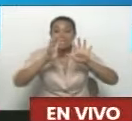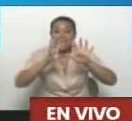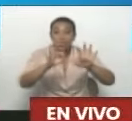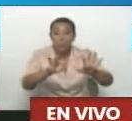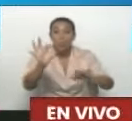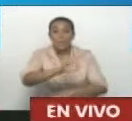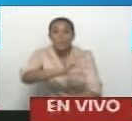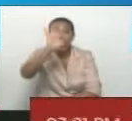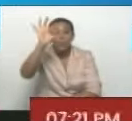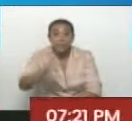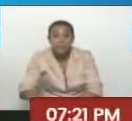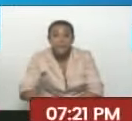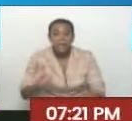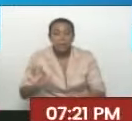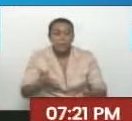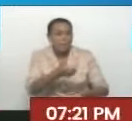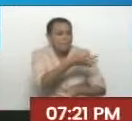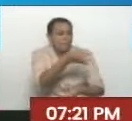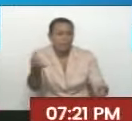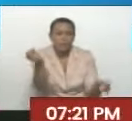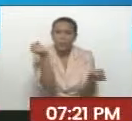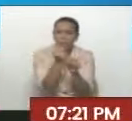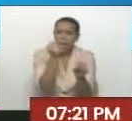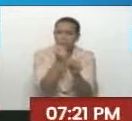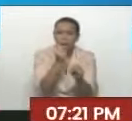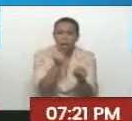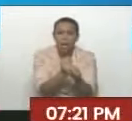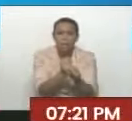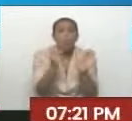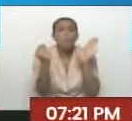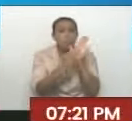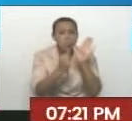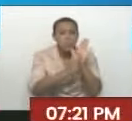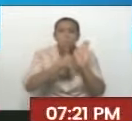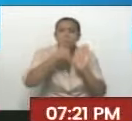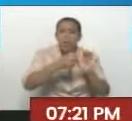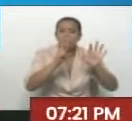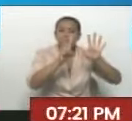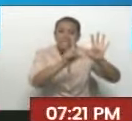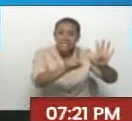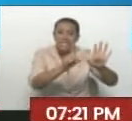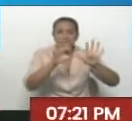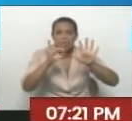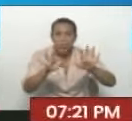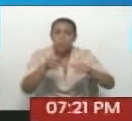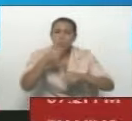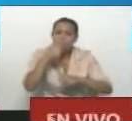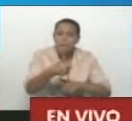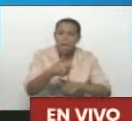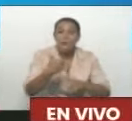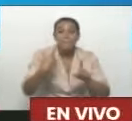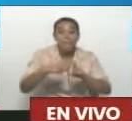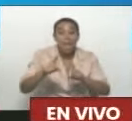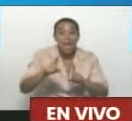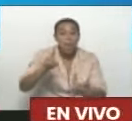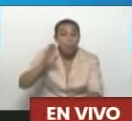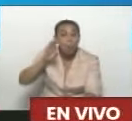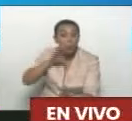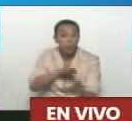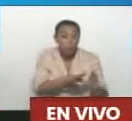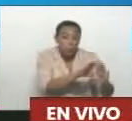68% de efectividad. Es un punto bonito, 68, bueno. Pero estoy poniendo una